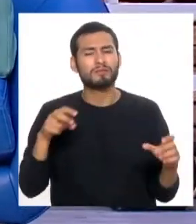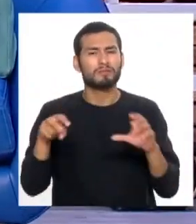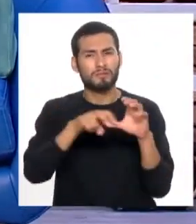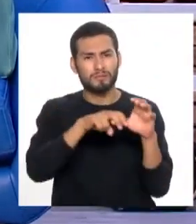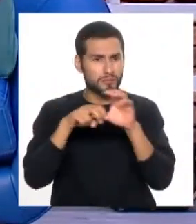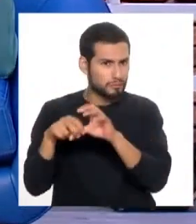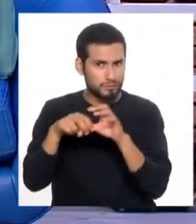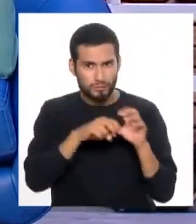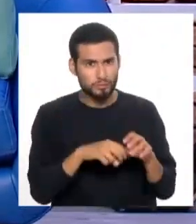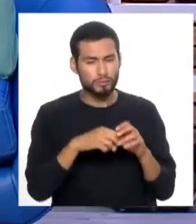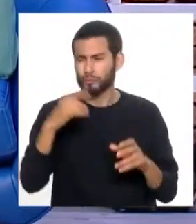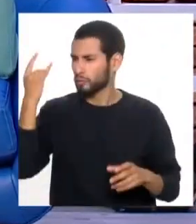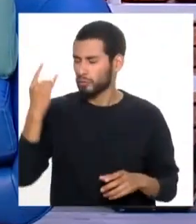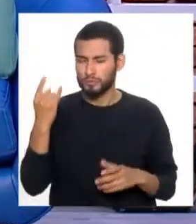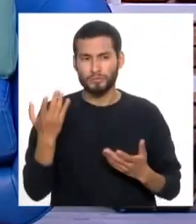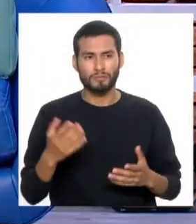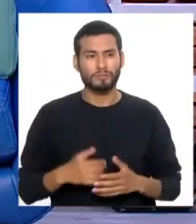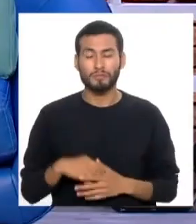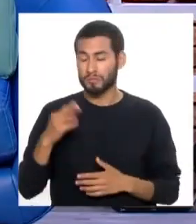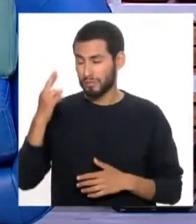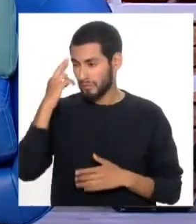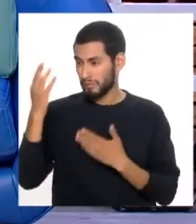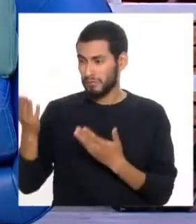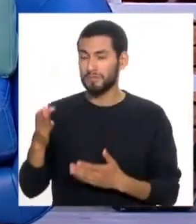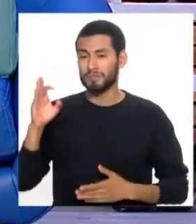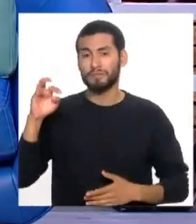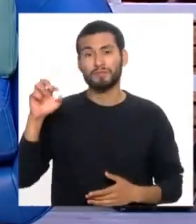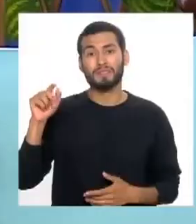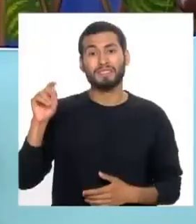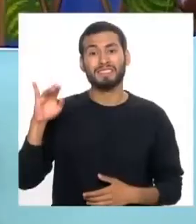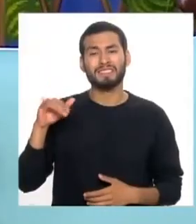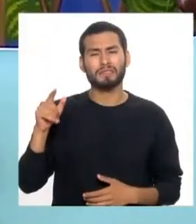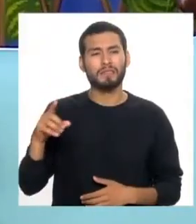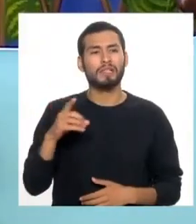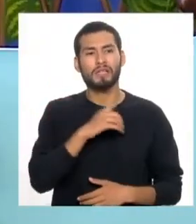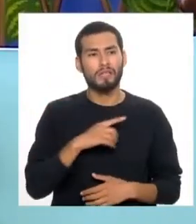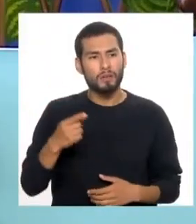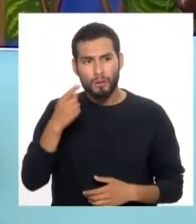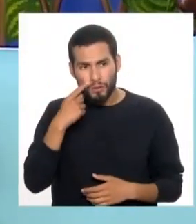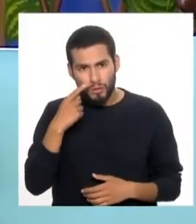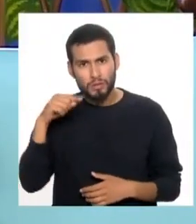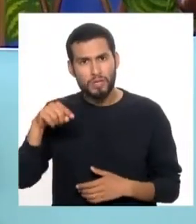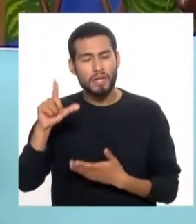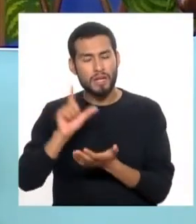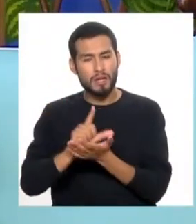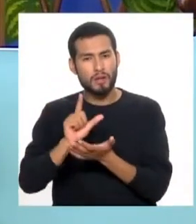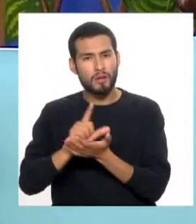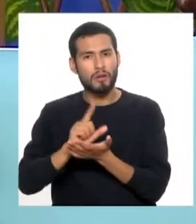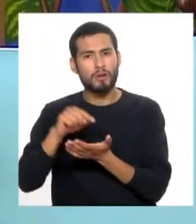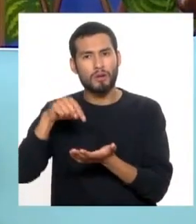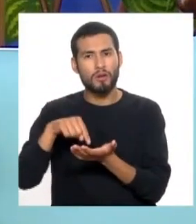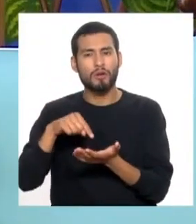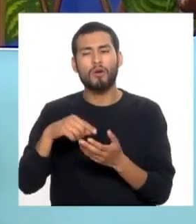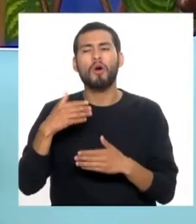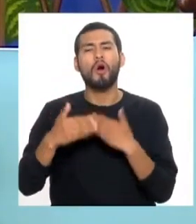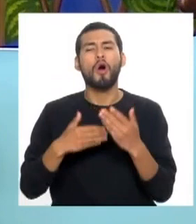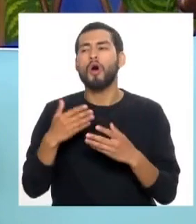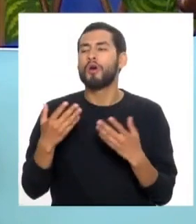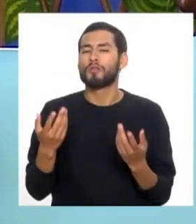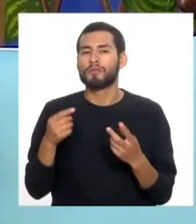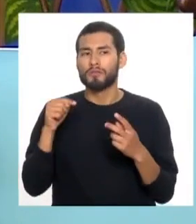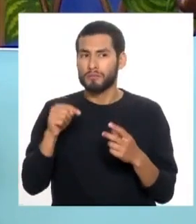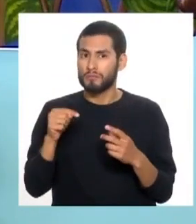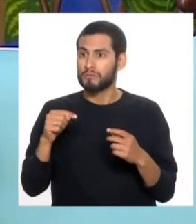pasajeros urgente. Bueno, y por eso hemos invitado a Patricia Lata, ella es directora de conocimiento de Lima Cómo Vamos, una